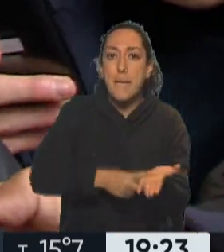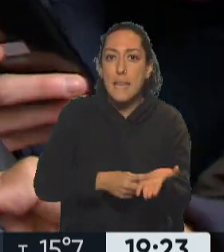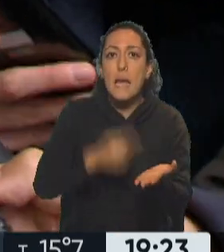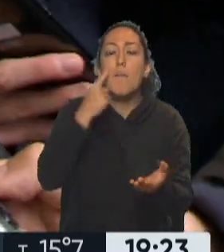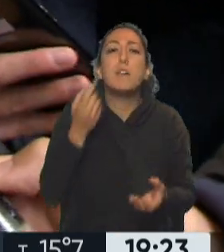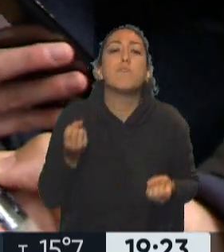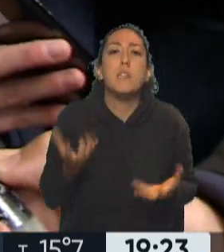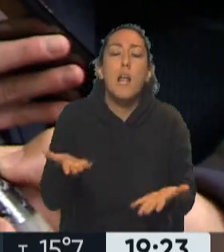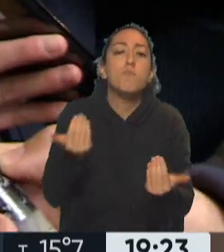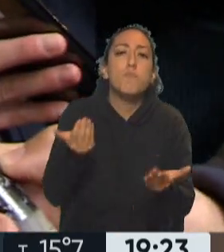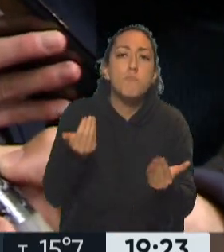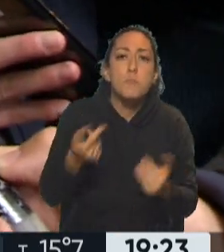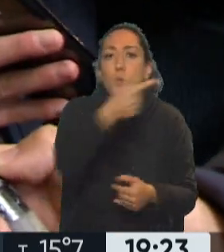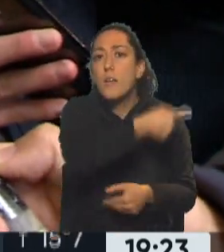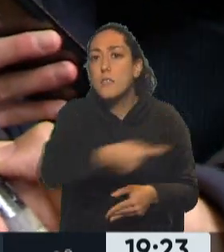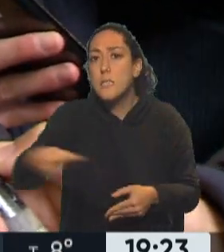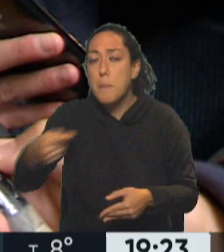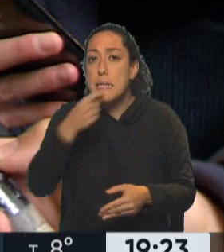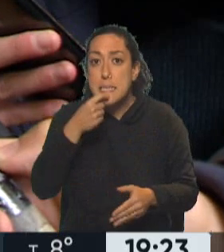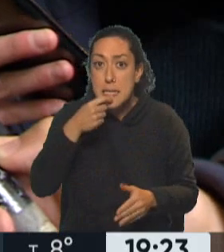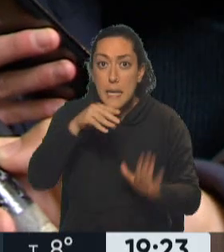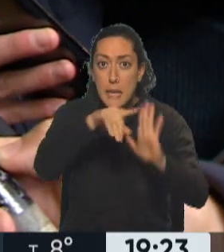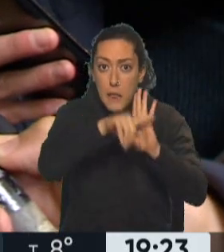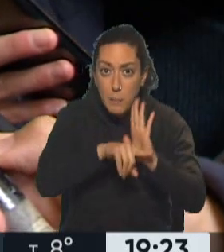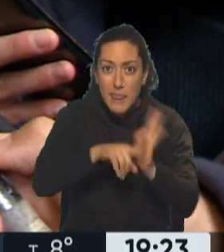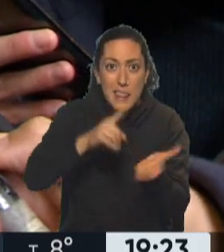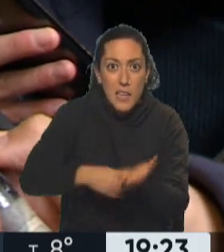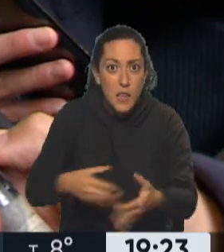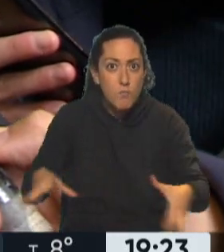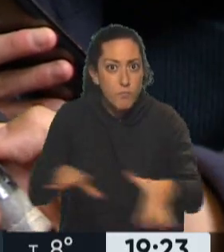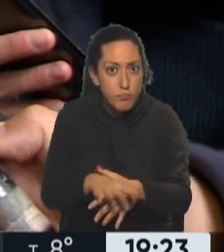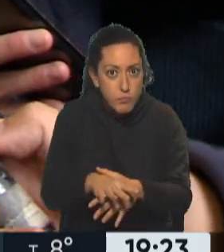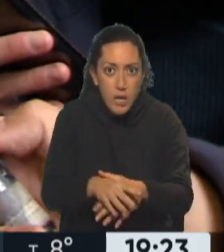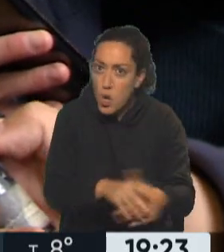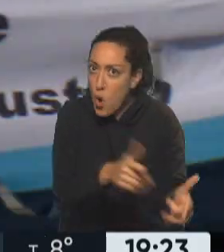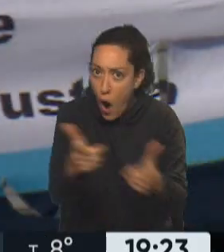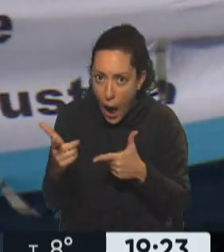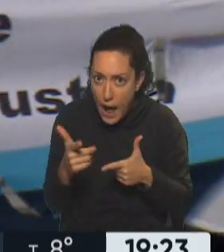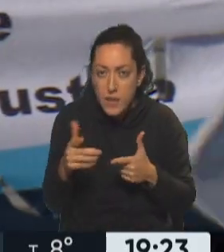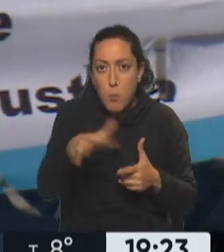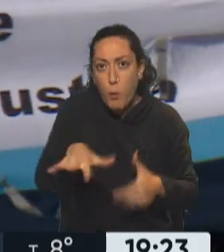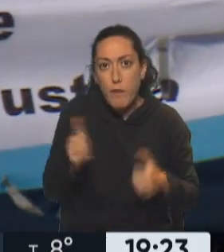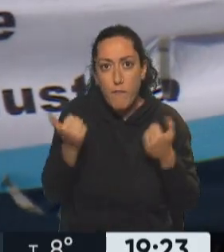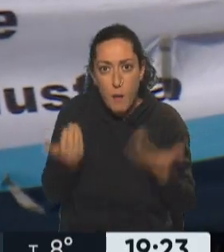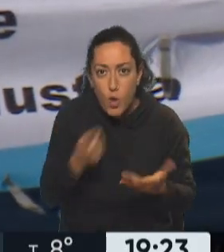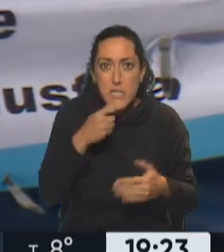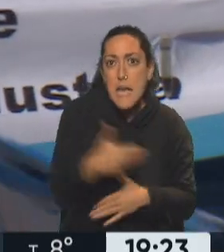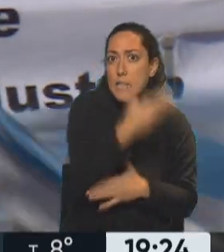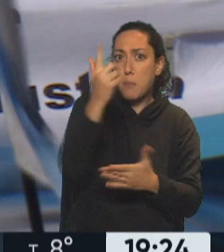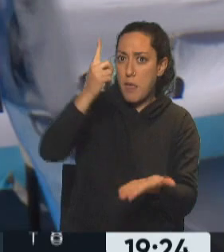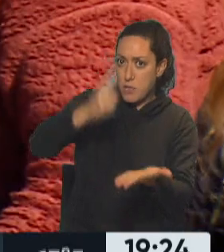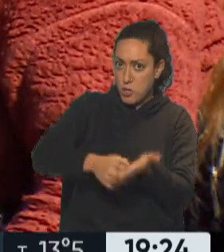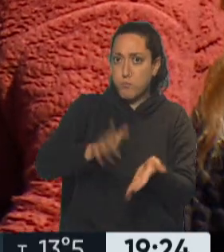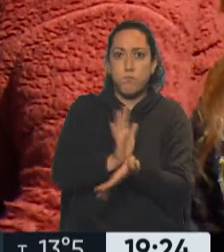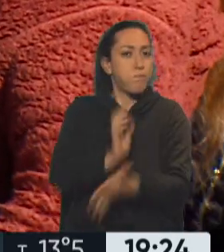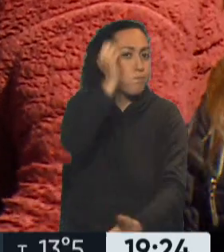en esos 7 días, si no hay medidas suficientes para el pueblo, desde luego, si las asambleas lo definen así, vamos a ir a